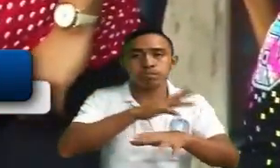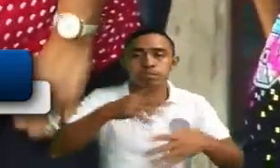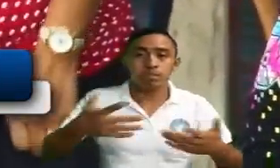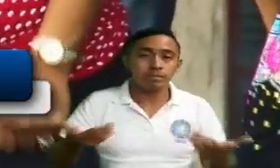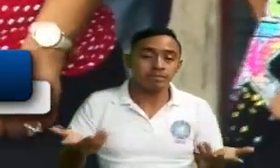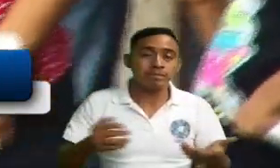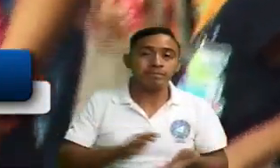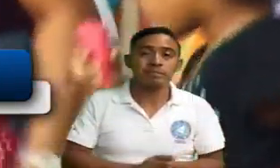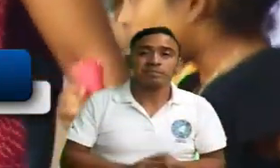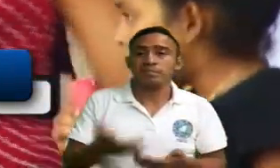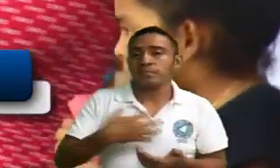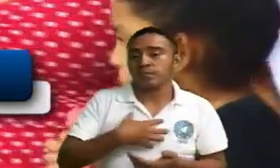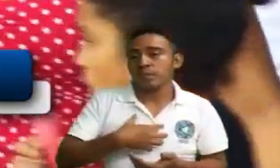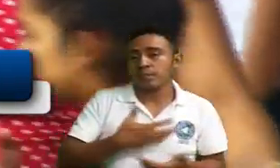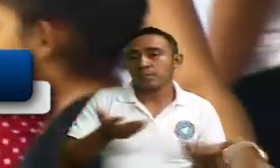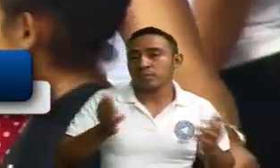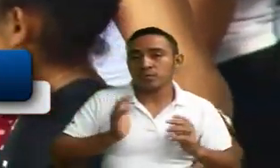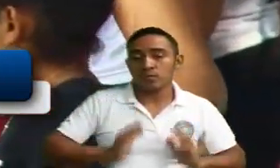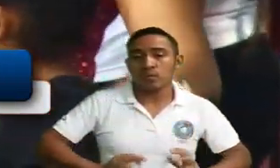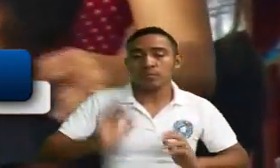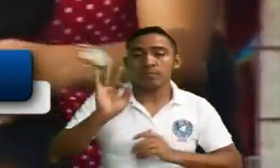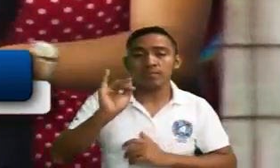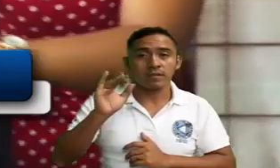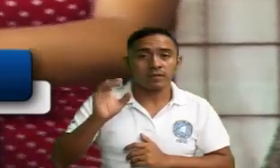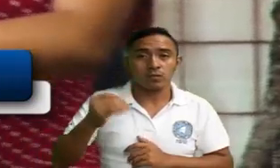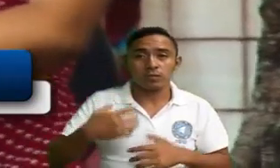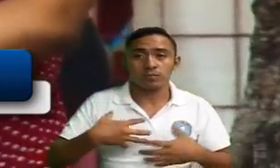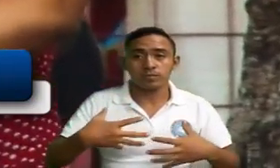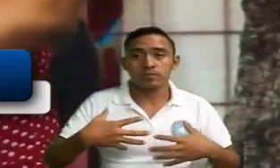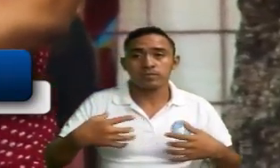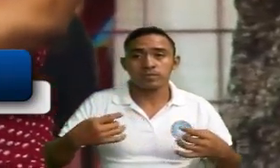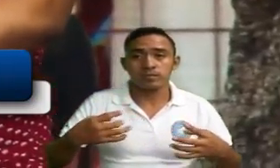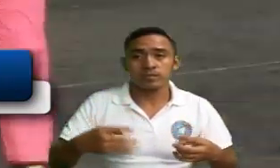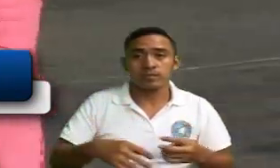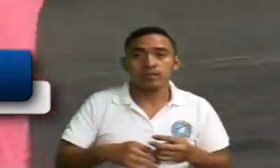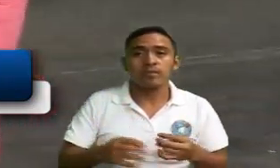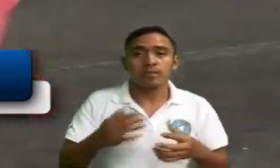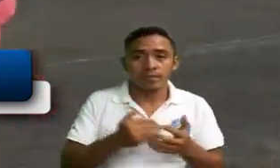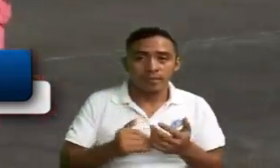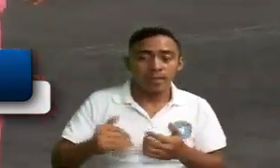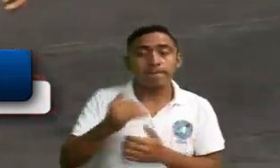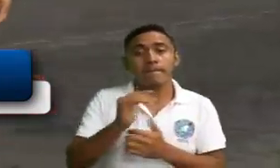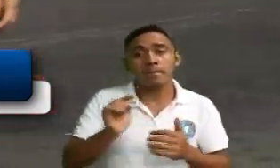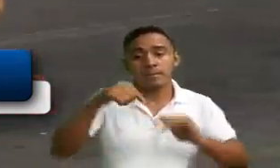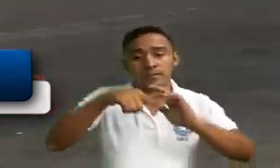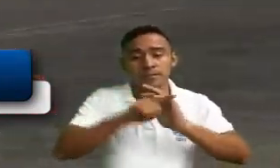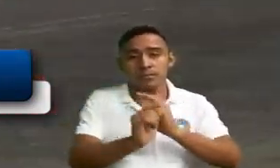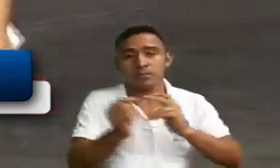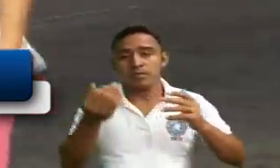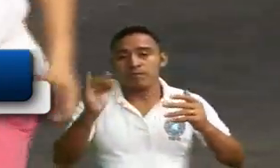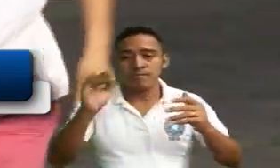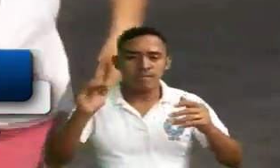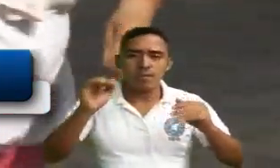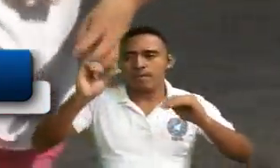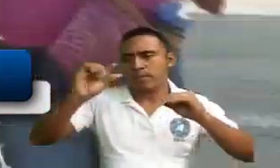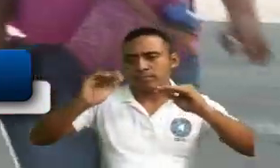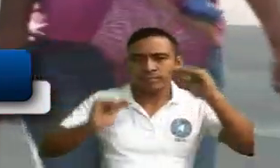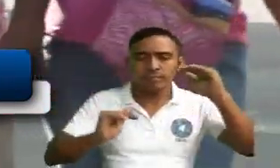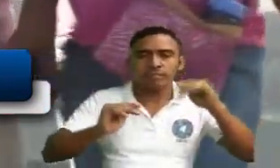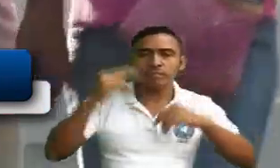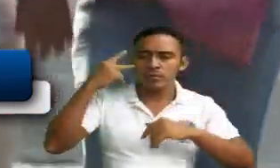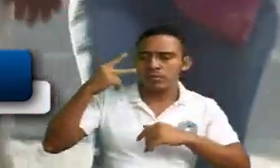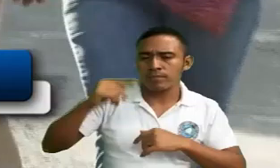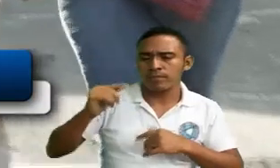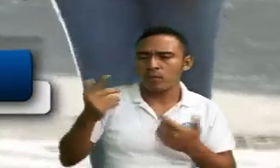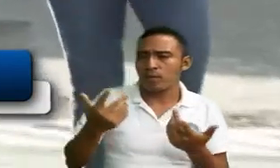vista físico, pues, pero psicológico es más, en realidad, lo psicológico que tanto lo físico. Hay un síntoma que me parece